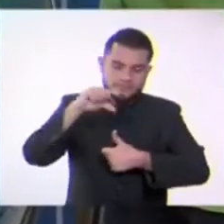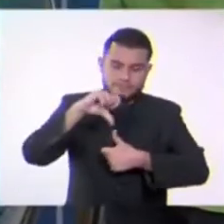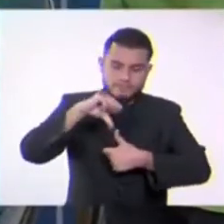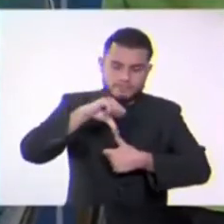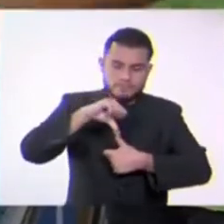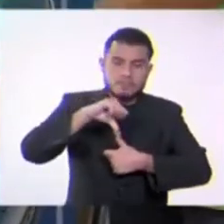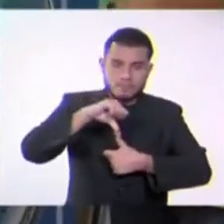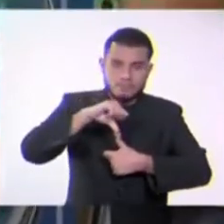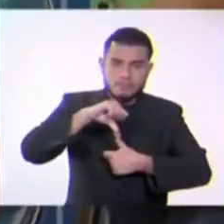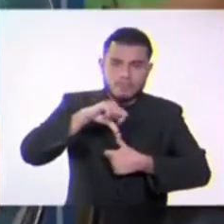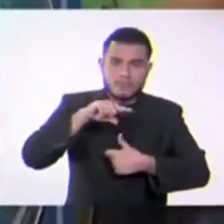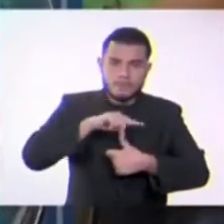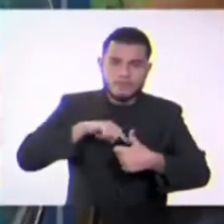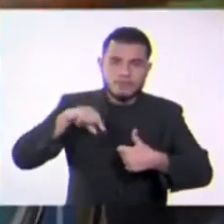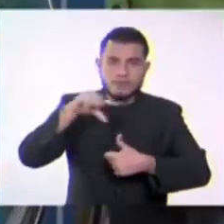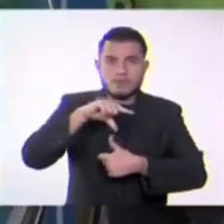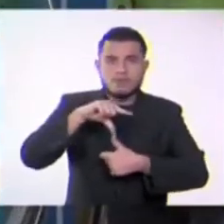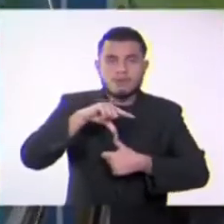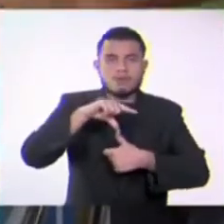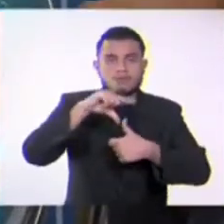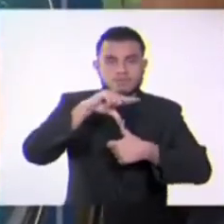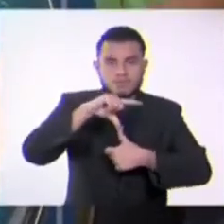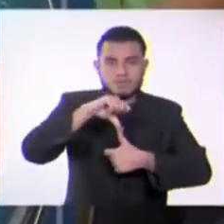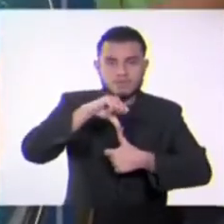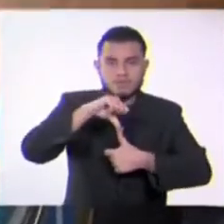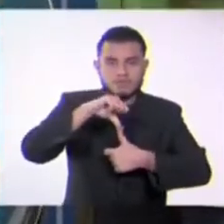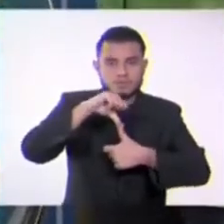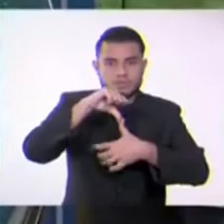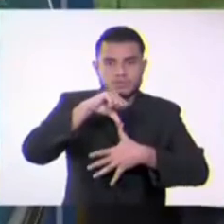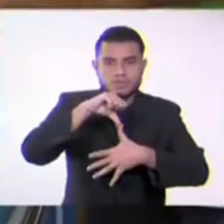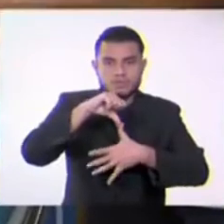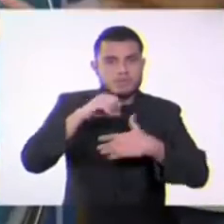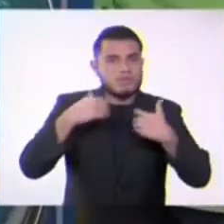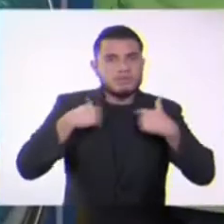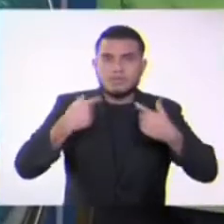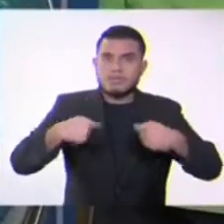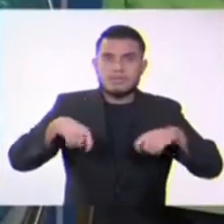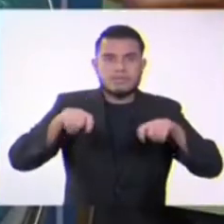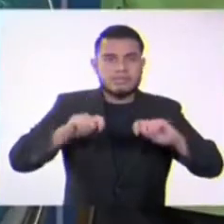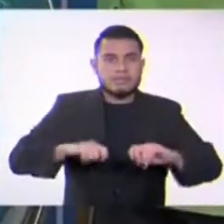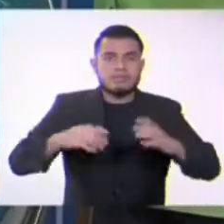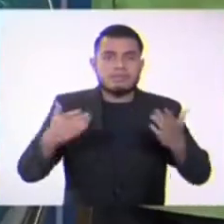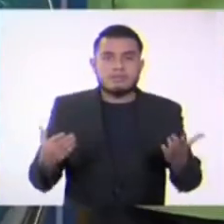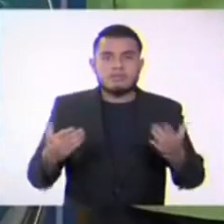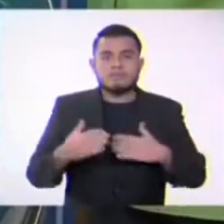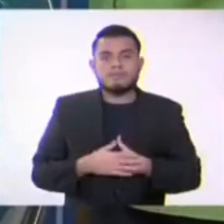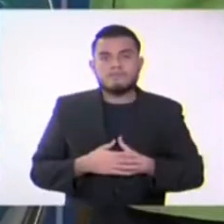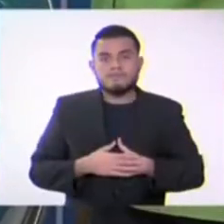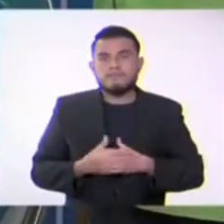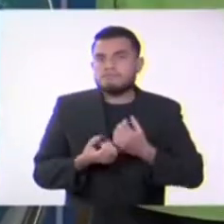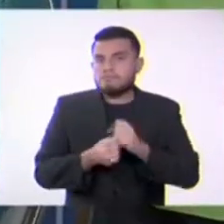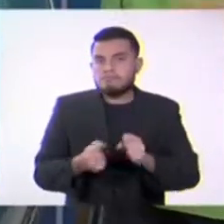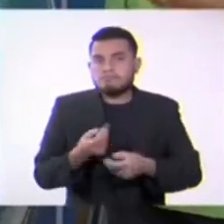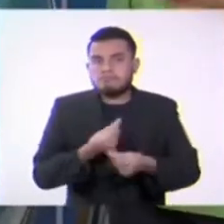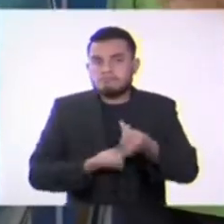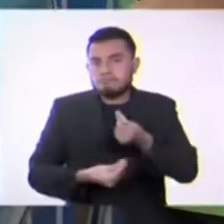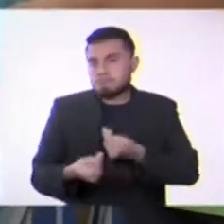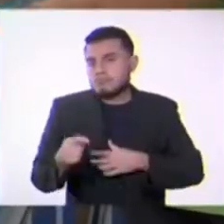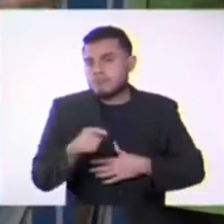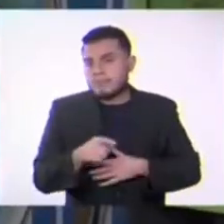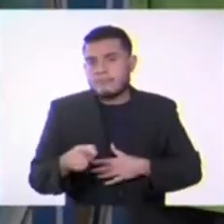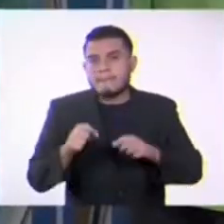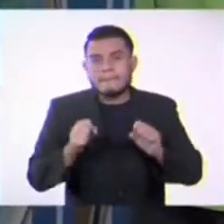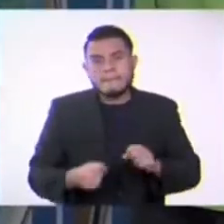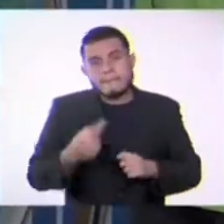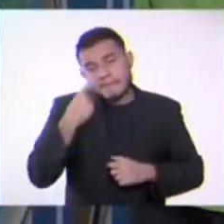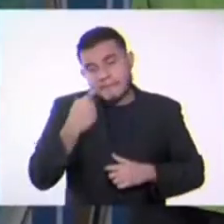sectores, Centroamérica, Sudamérica, no están teniendo tratados de libre comercio entre ellos. Aquí lo que podemos ver